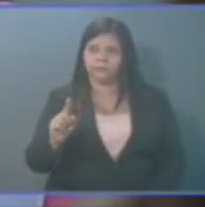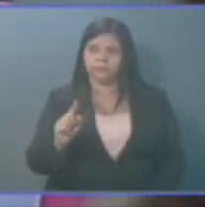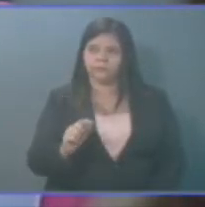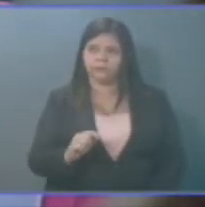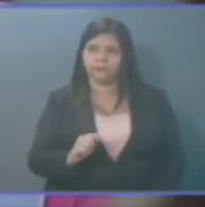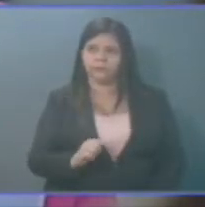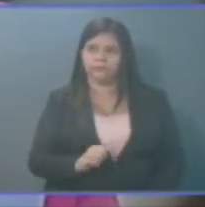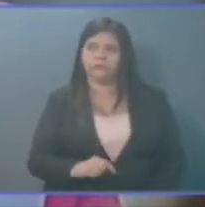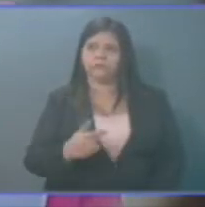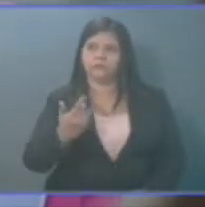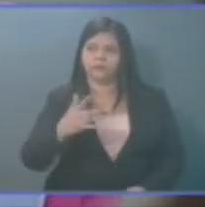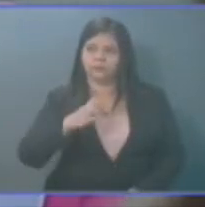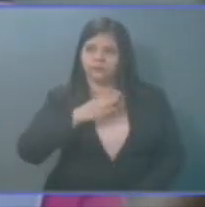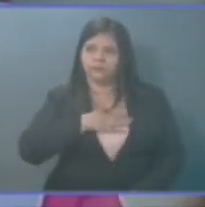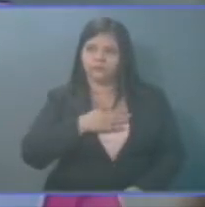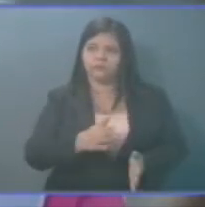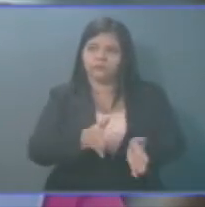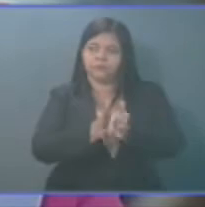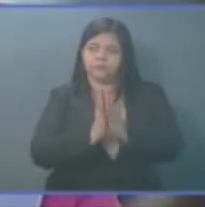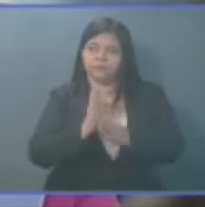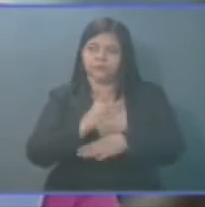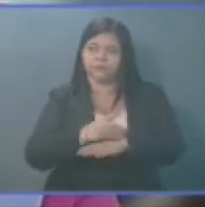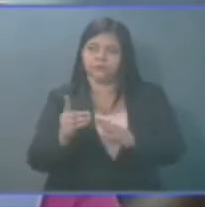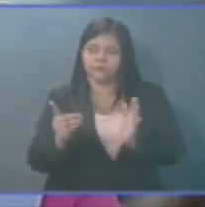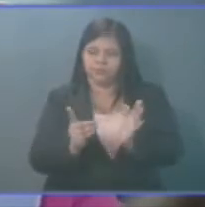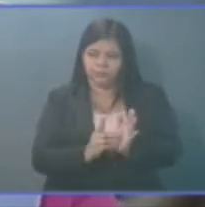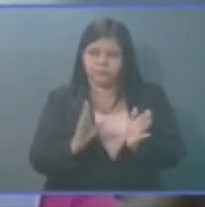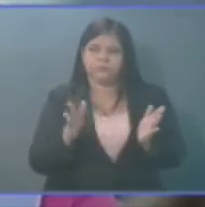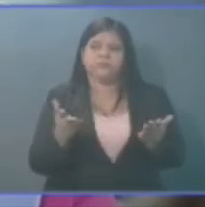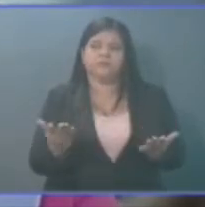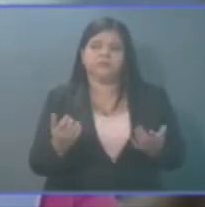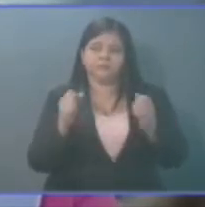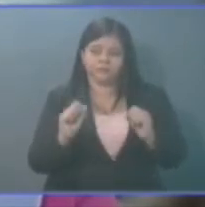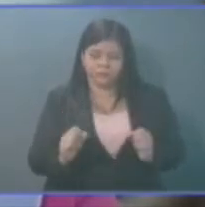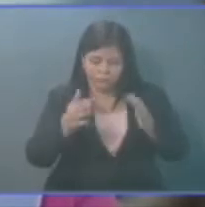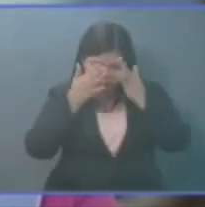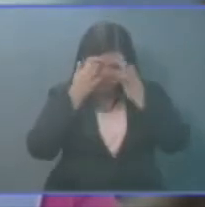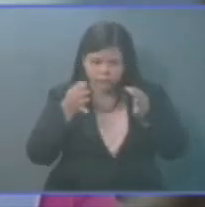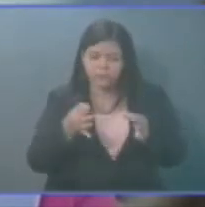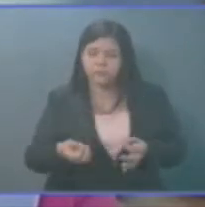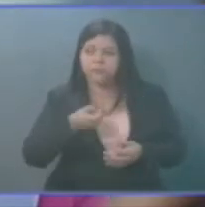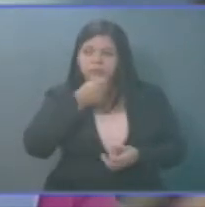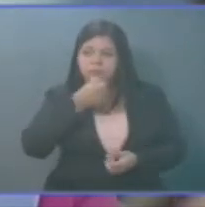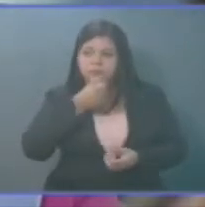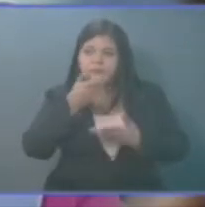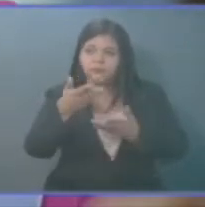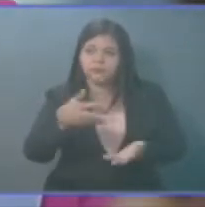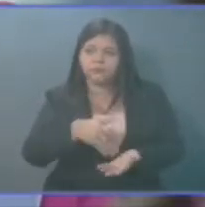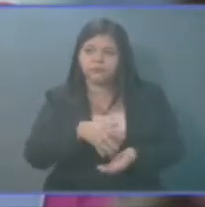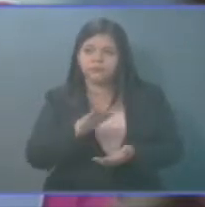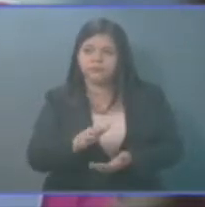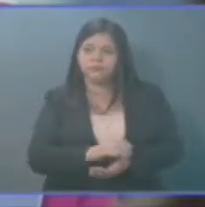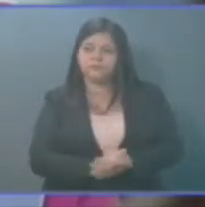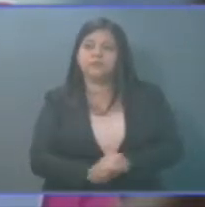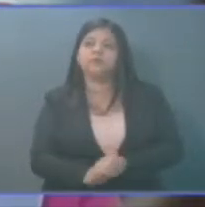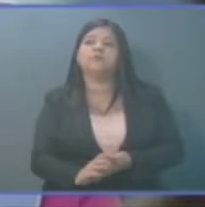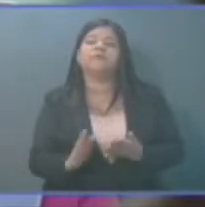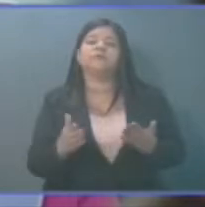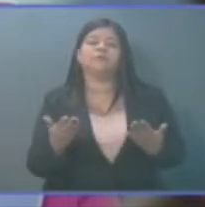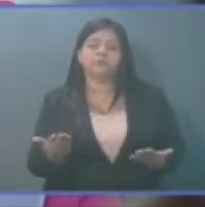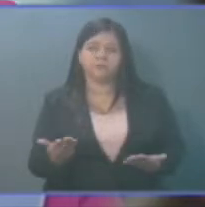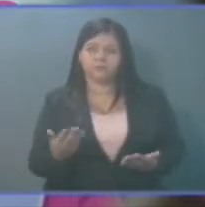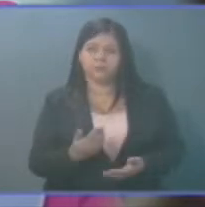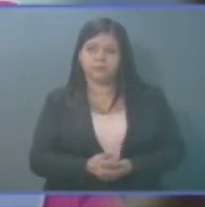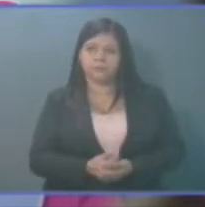2058-6-2020-1, que contiene solicitud de varios diputados en el sentido se emita pronunciamiento público en relación